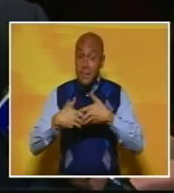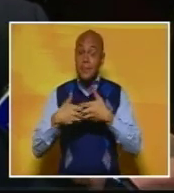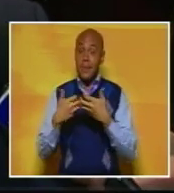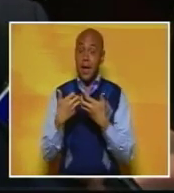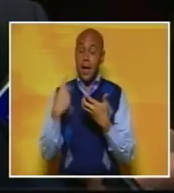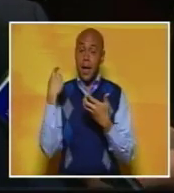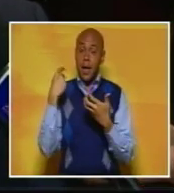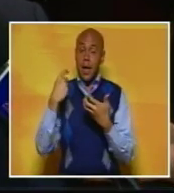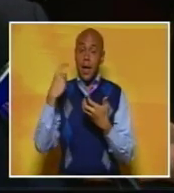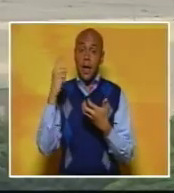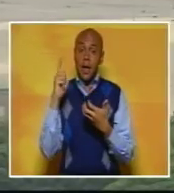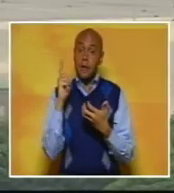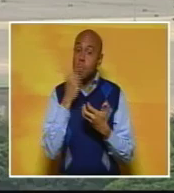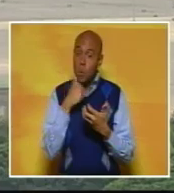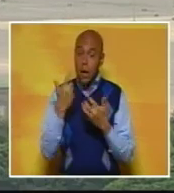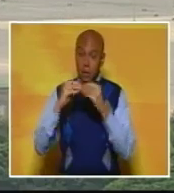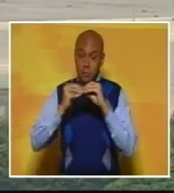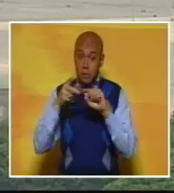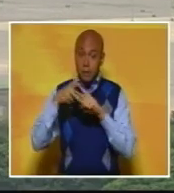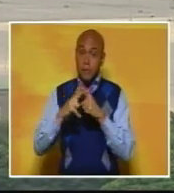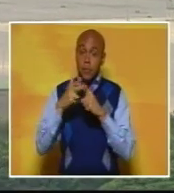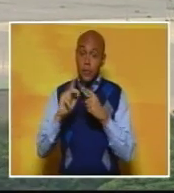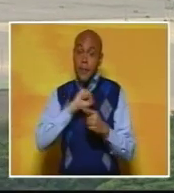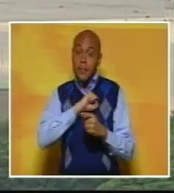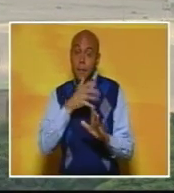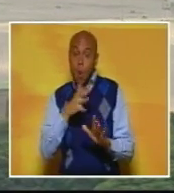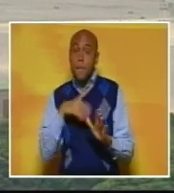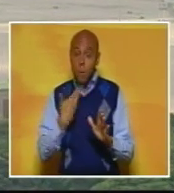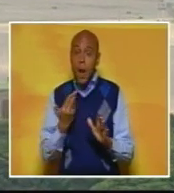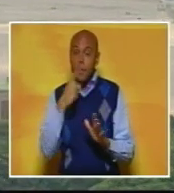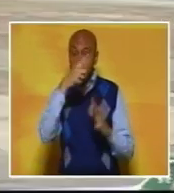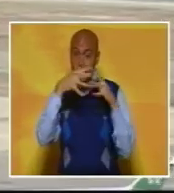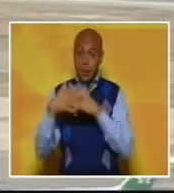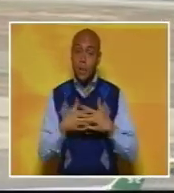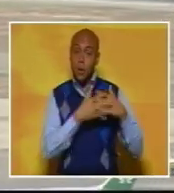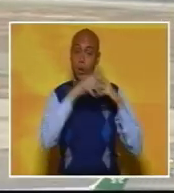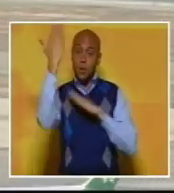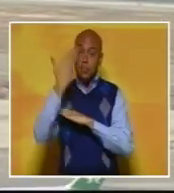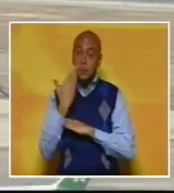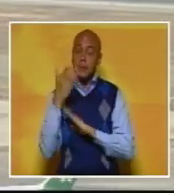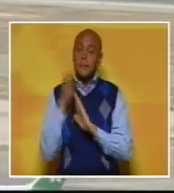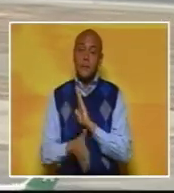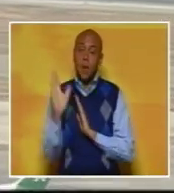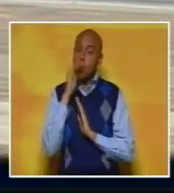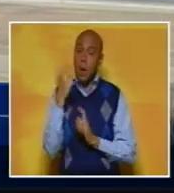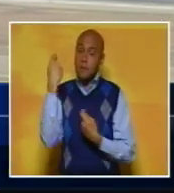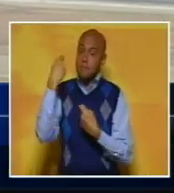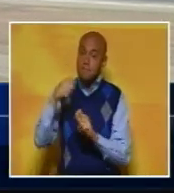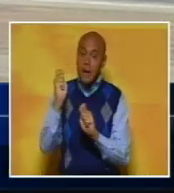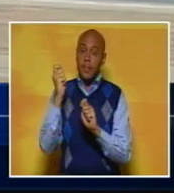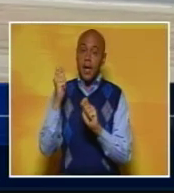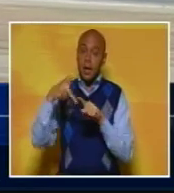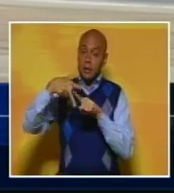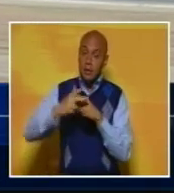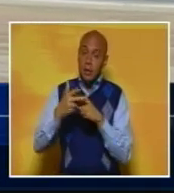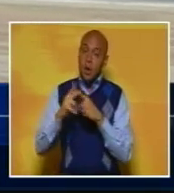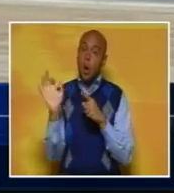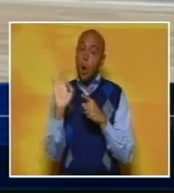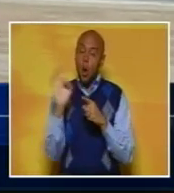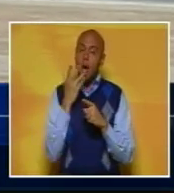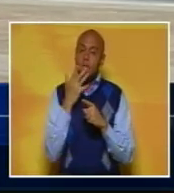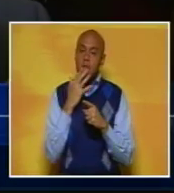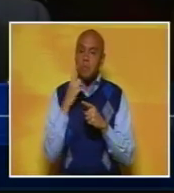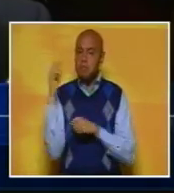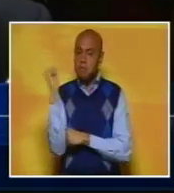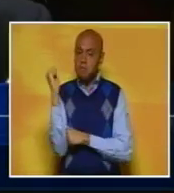produzcan repuestos o que fabriquen aviones ante el temor de ser sancionados por Washington no quieran vender las piezas solicitadas o no presten